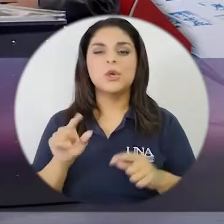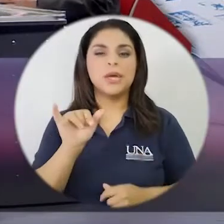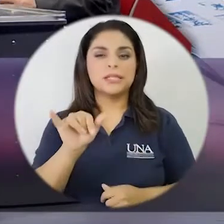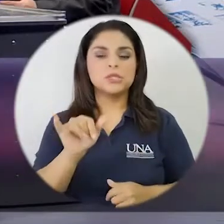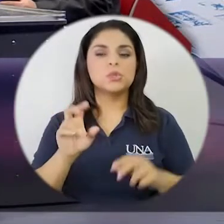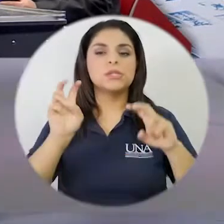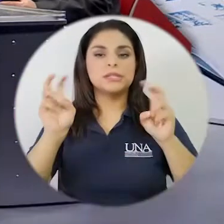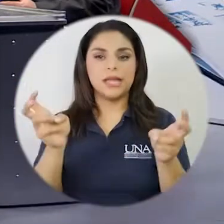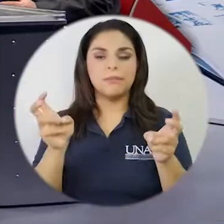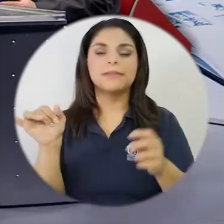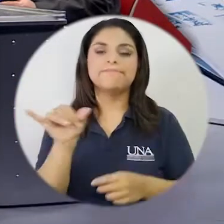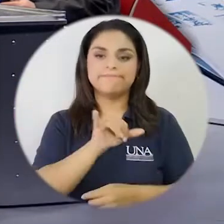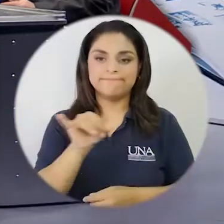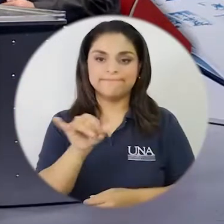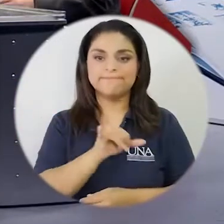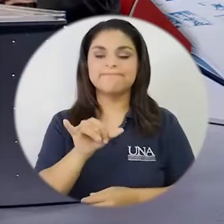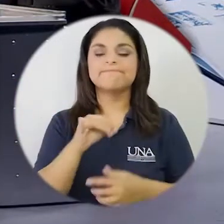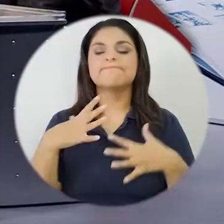una cuestión